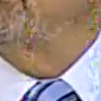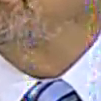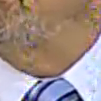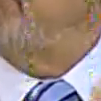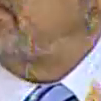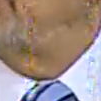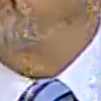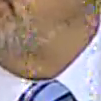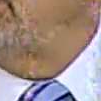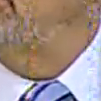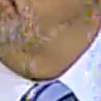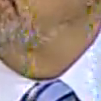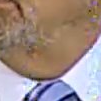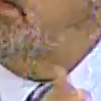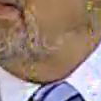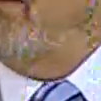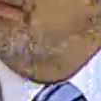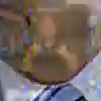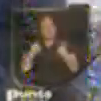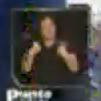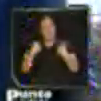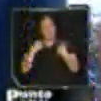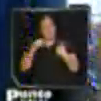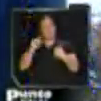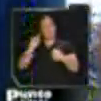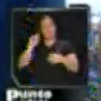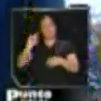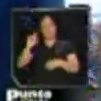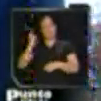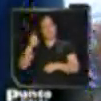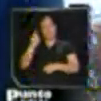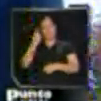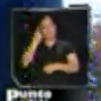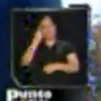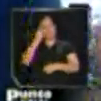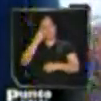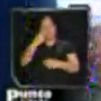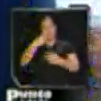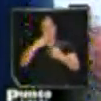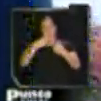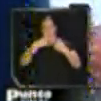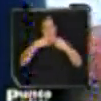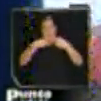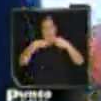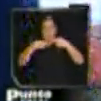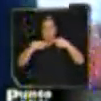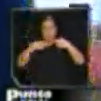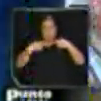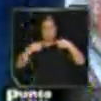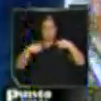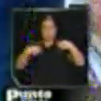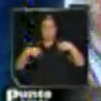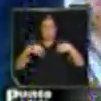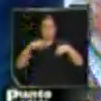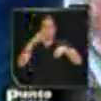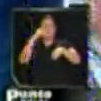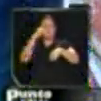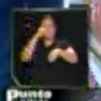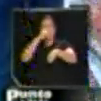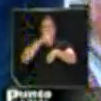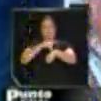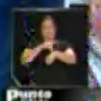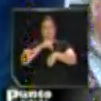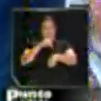establece que la empresa privada que tenga más de 50 trabajadores debe también tomar por cada 50, ¿no?,